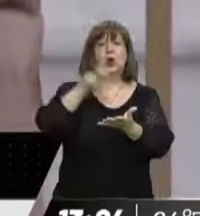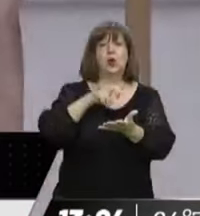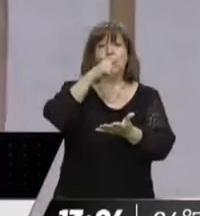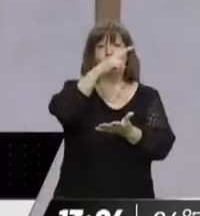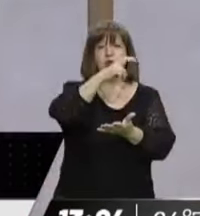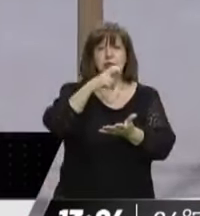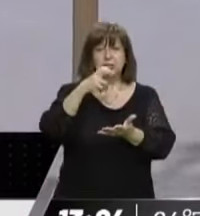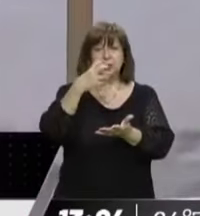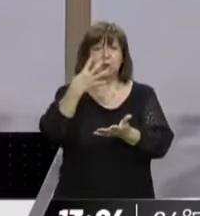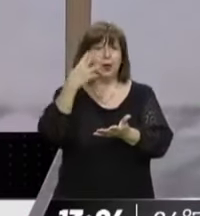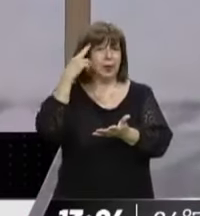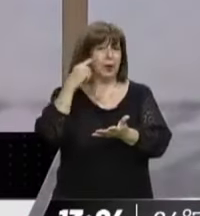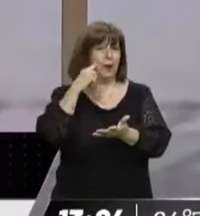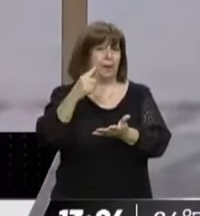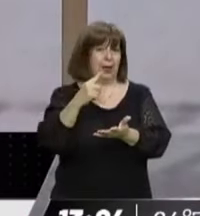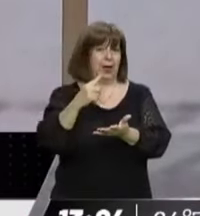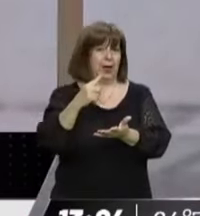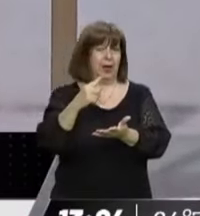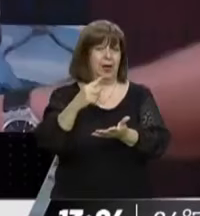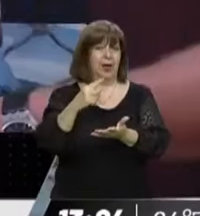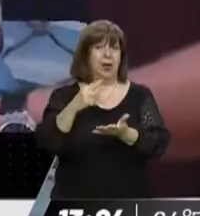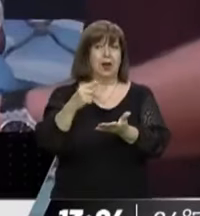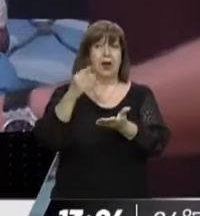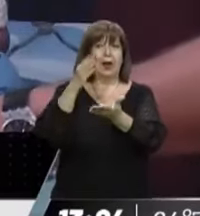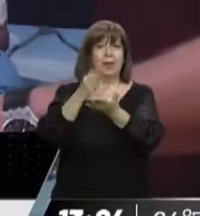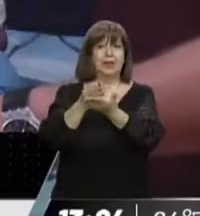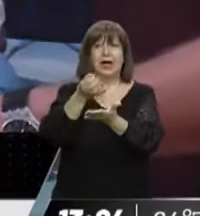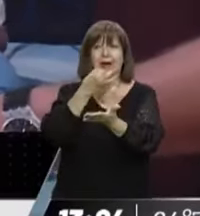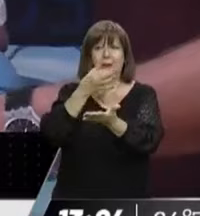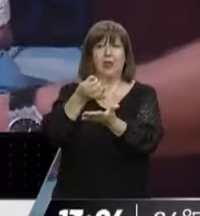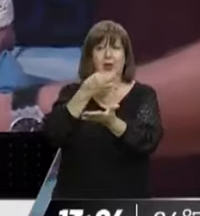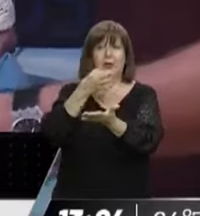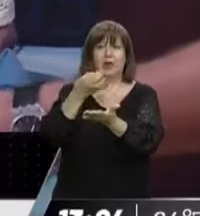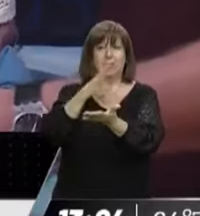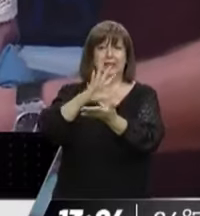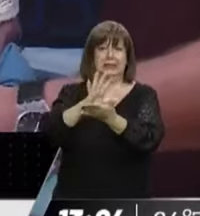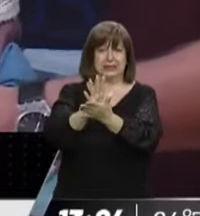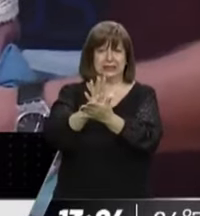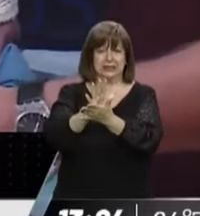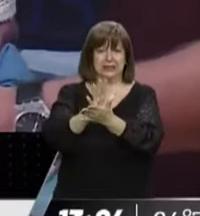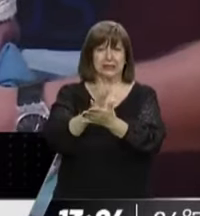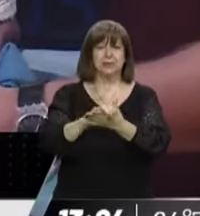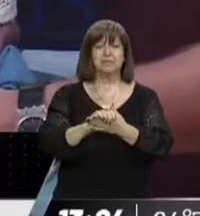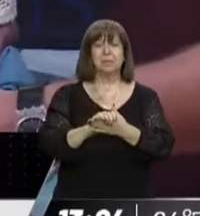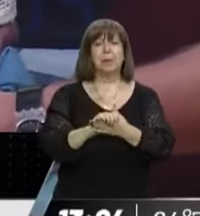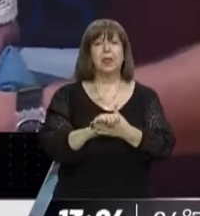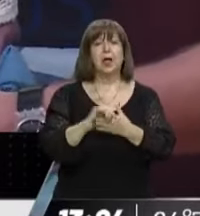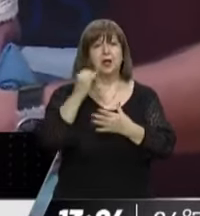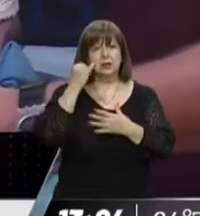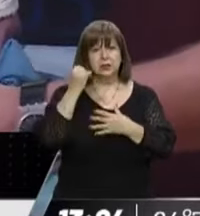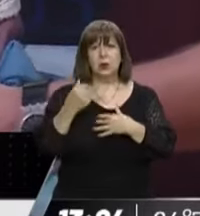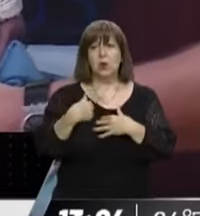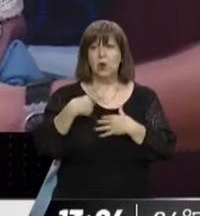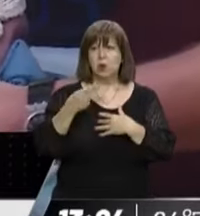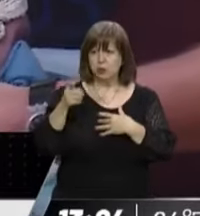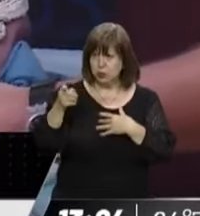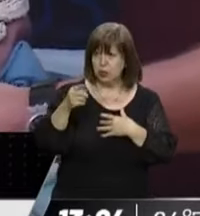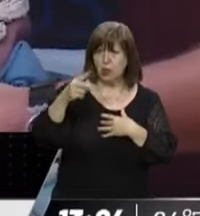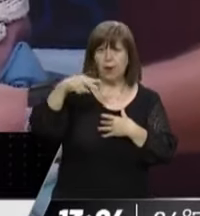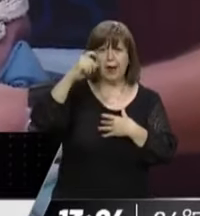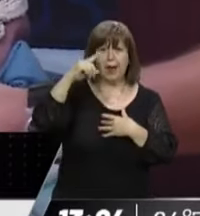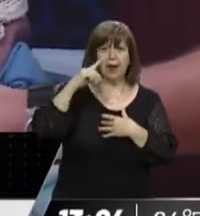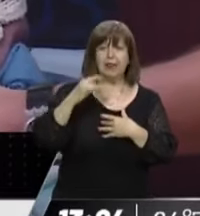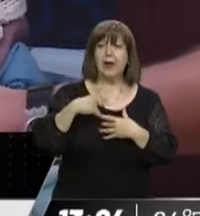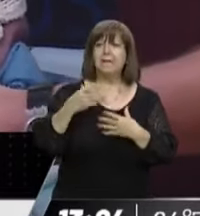cosa que más de la mitad se me ven Remedios no se llega a fin de mes neli no no se llega la el agua ha venido